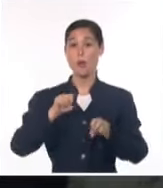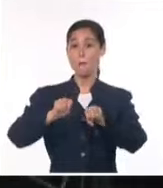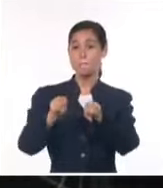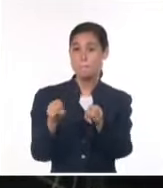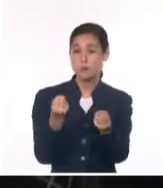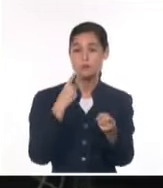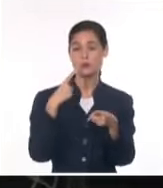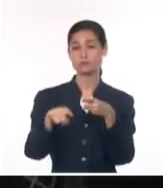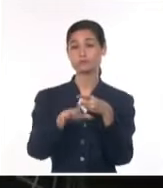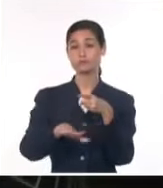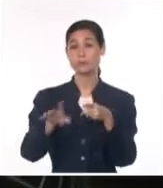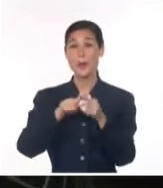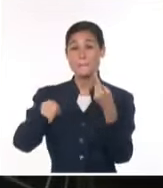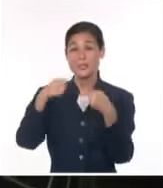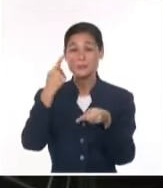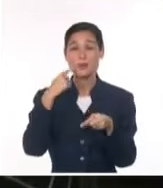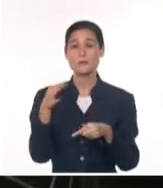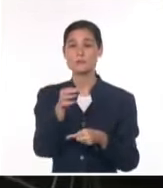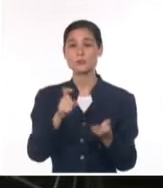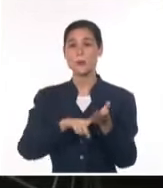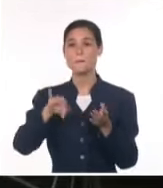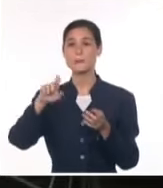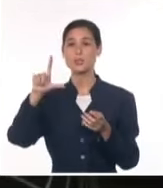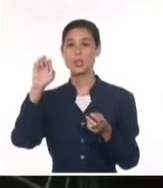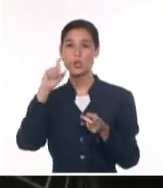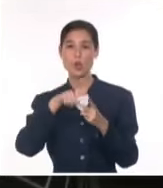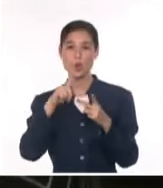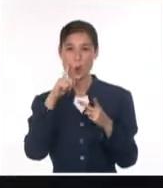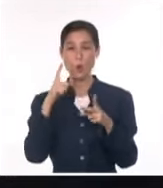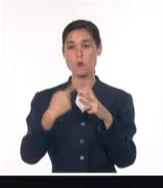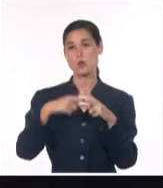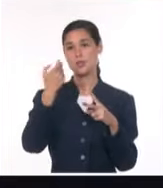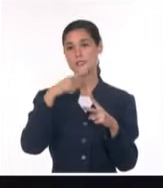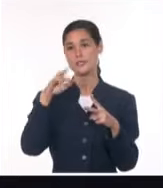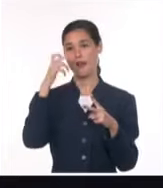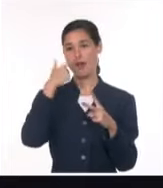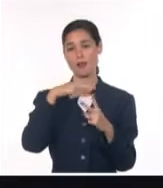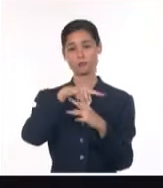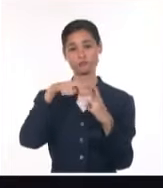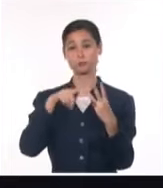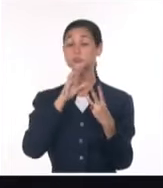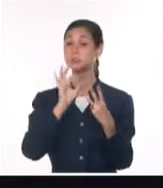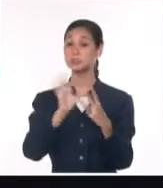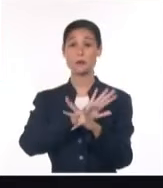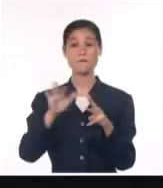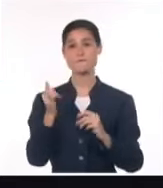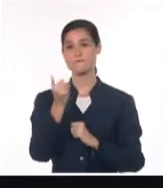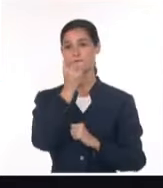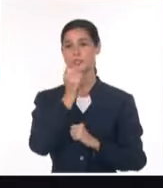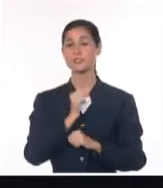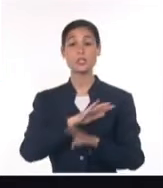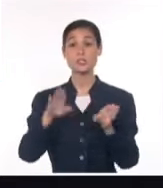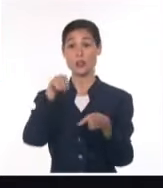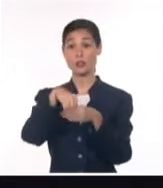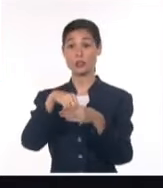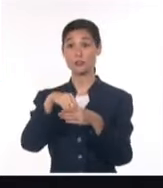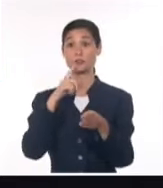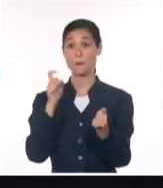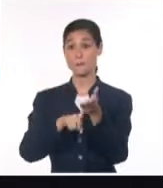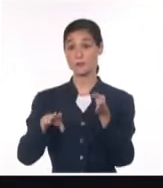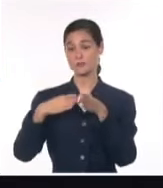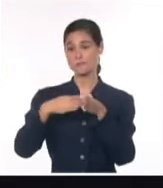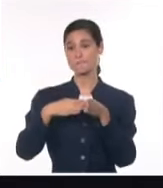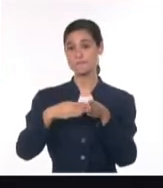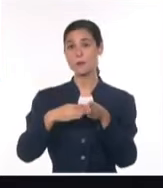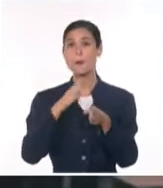los municipios de Pilón, Bartolomé Mazó y Yara. Sí, tenemos capacidad de respuesta dentro de la provincia para, moviendo de otros